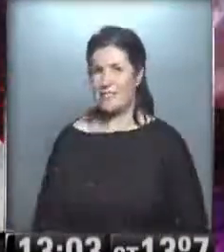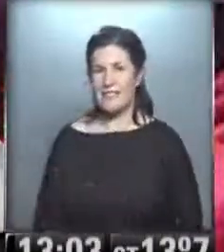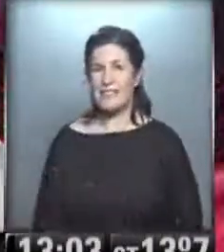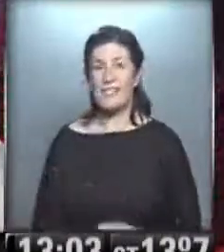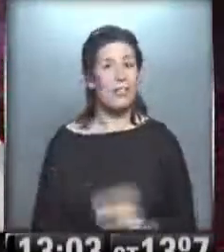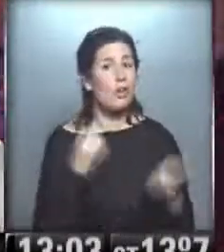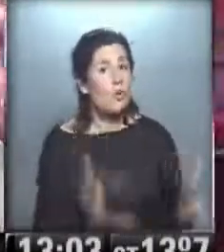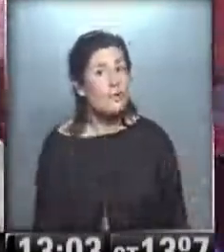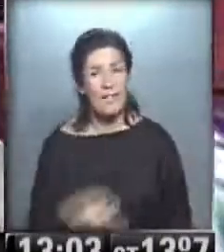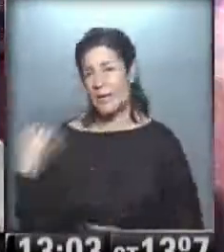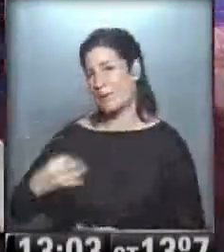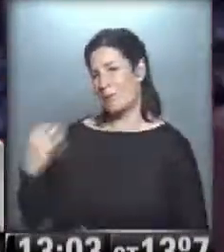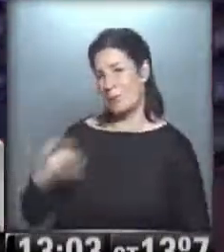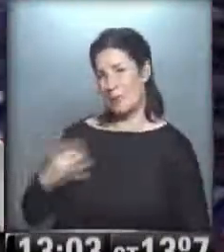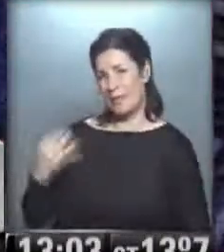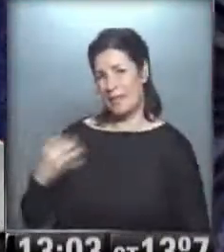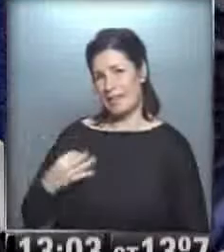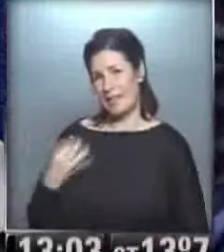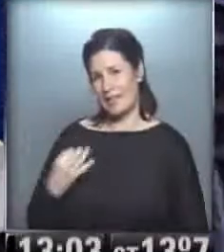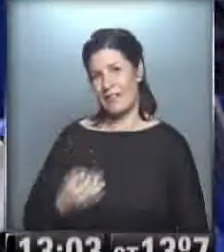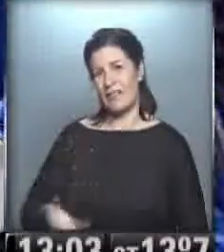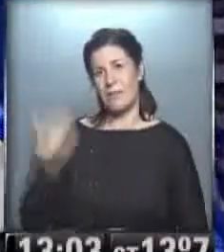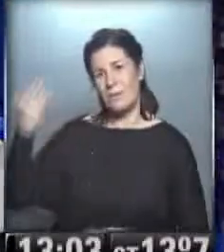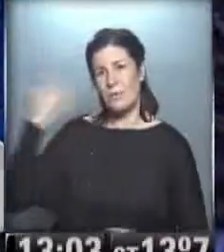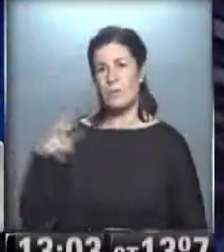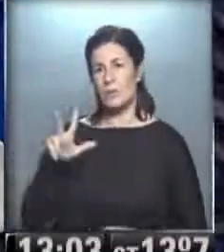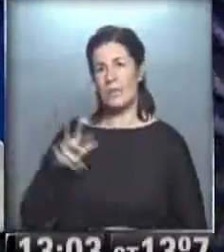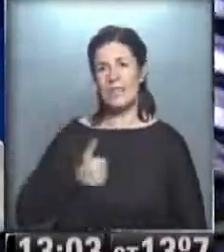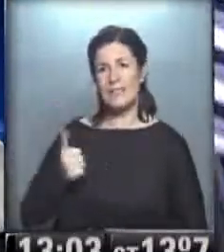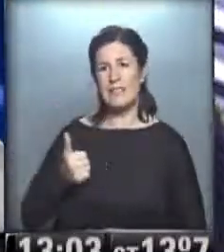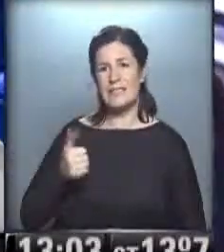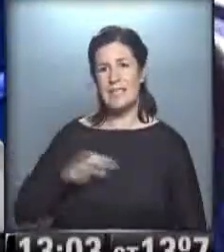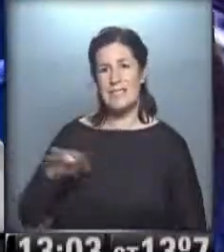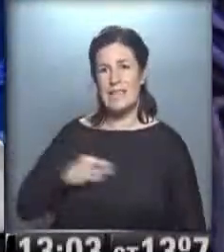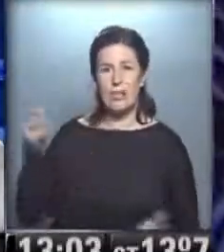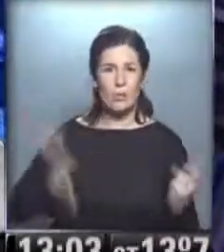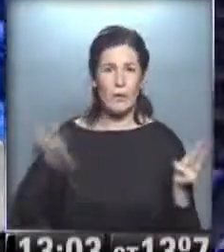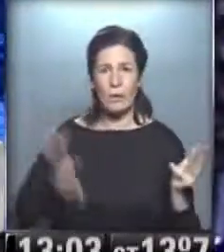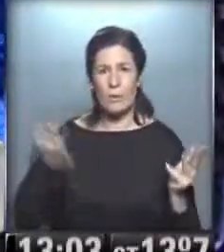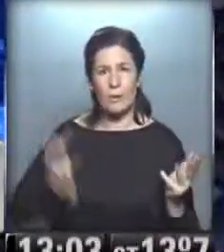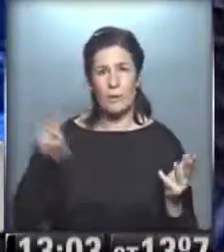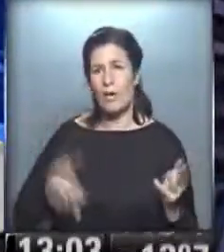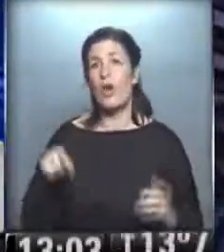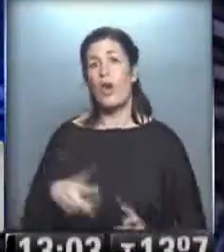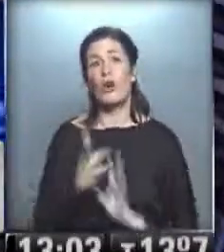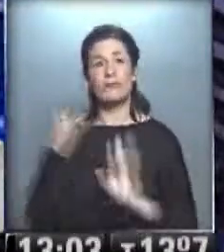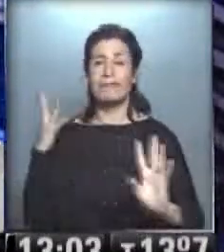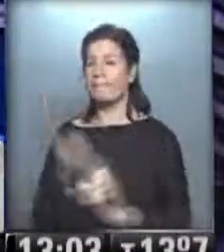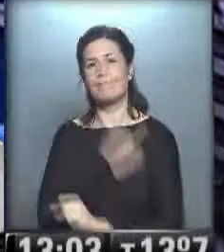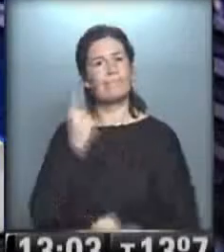bien ahí estoy hace 36 años que vengo a su la cola hoy no pudo hacer la cola porque estoy muy mal